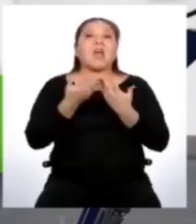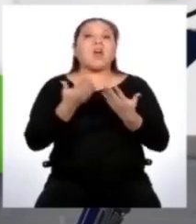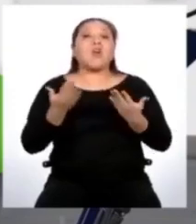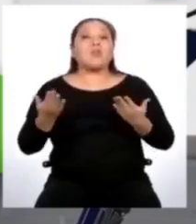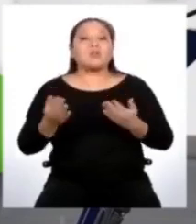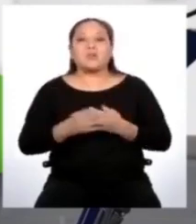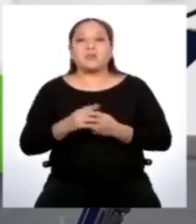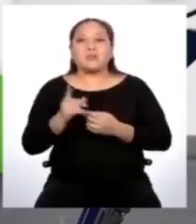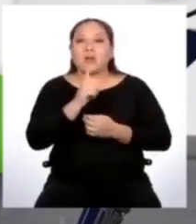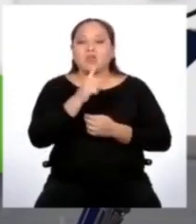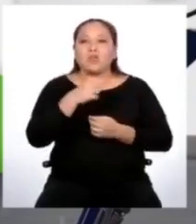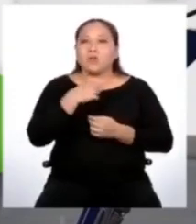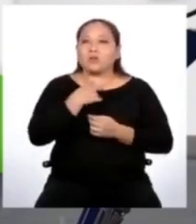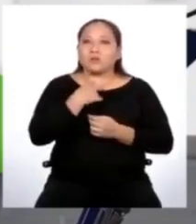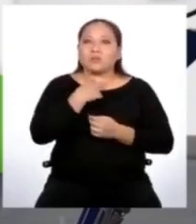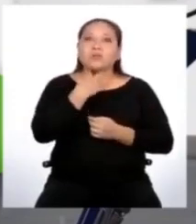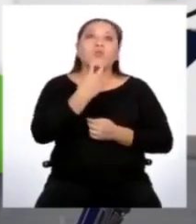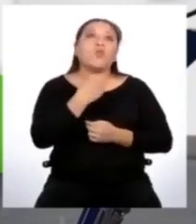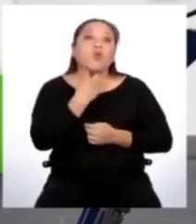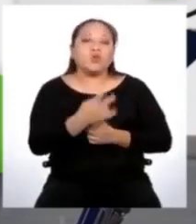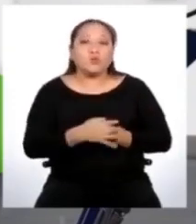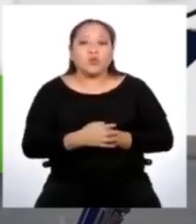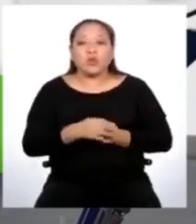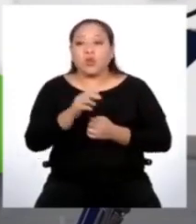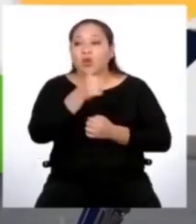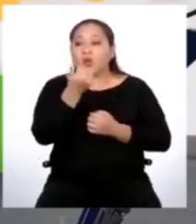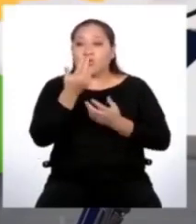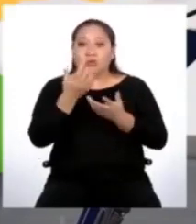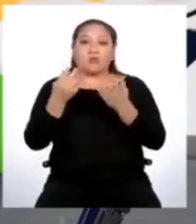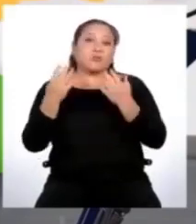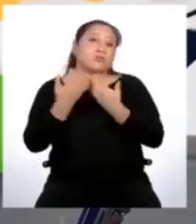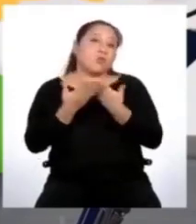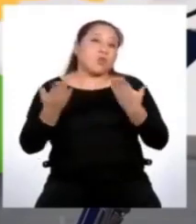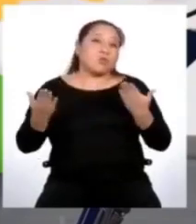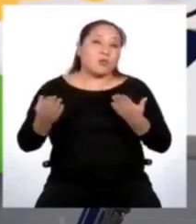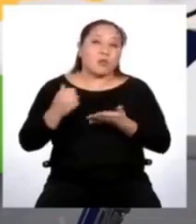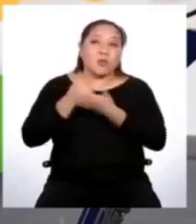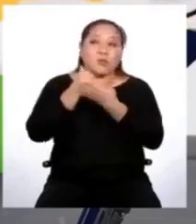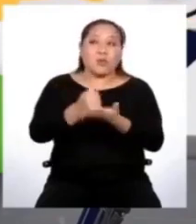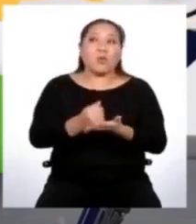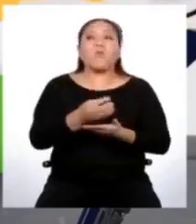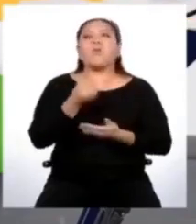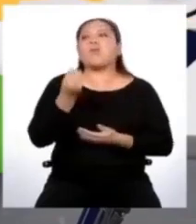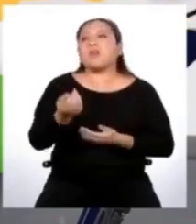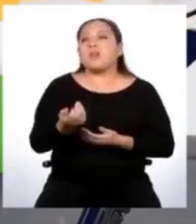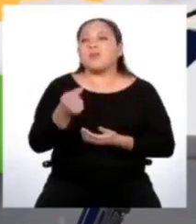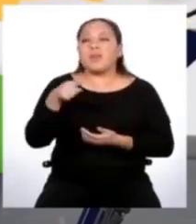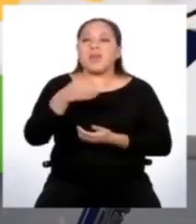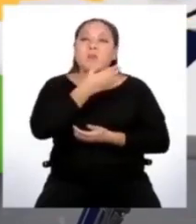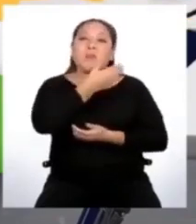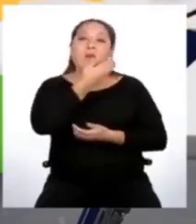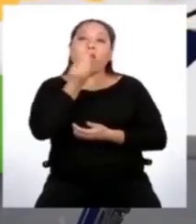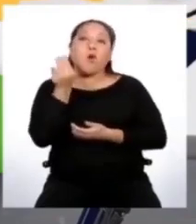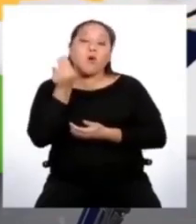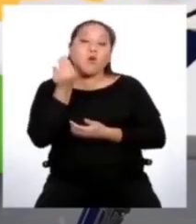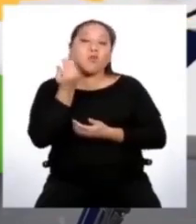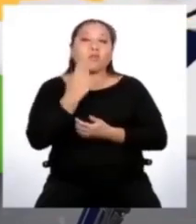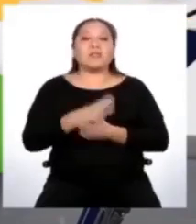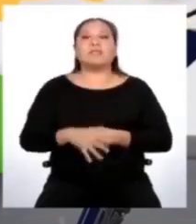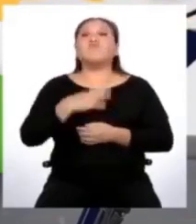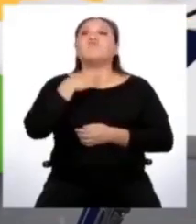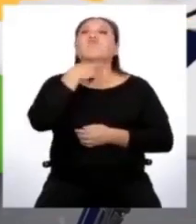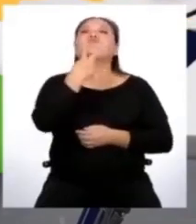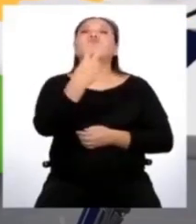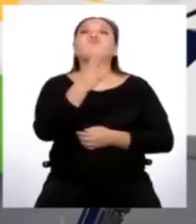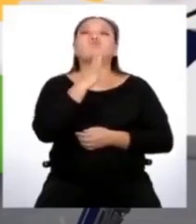no verbales y paraverbales que debemos usar al momento de expresarnos. ¿Para qué? Para mejorar nuestras habilidades de expresión oral